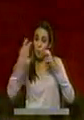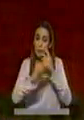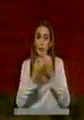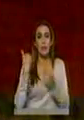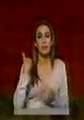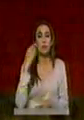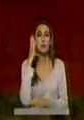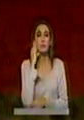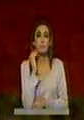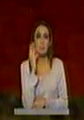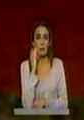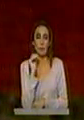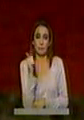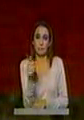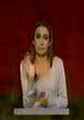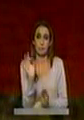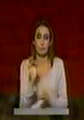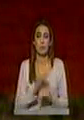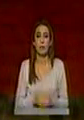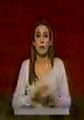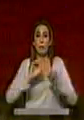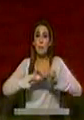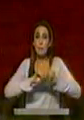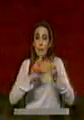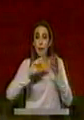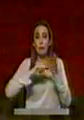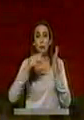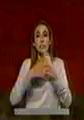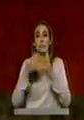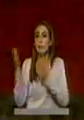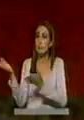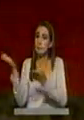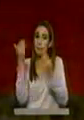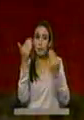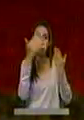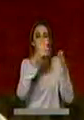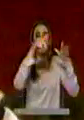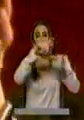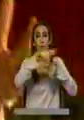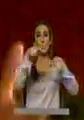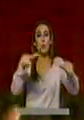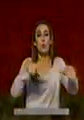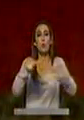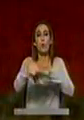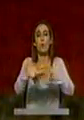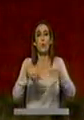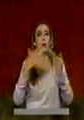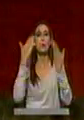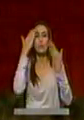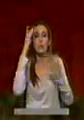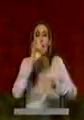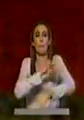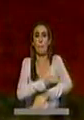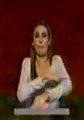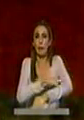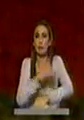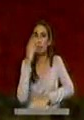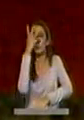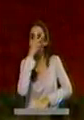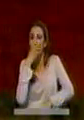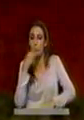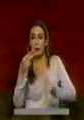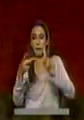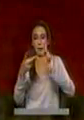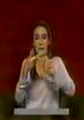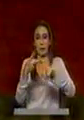experiencia buena. Eso significa que tenemos que llevarles a un sitio donde tenemos baños decentes, donde tenemos un sitio